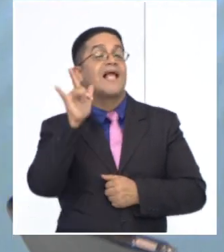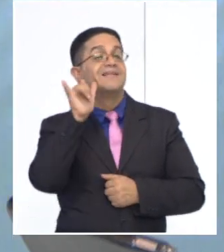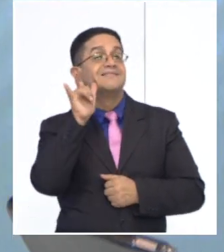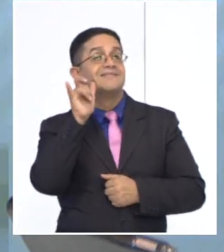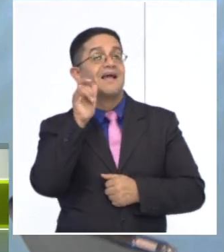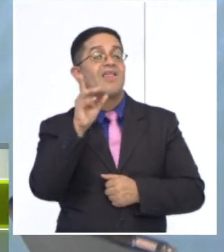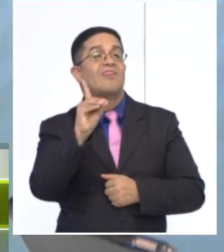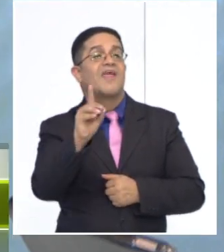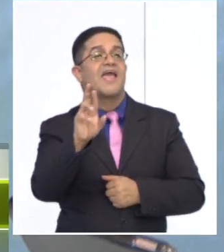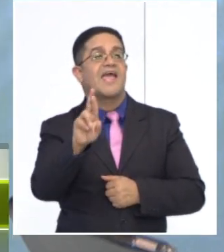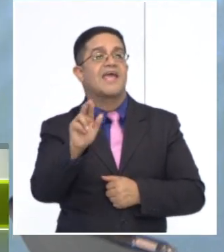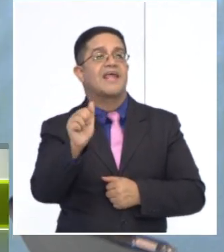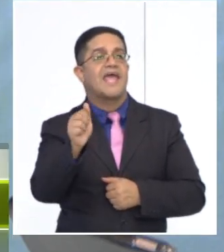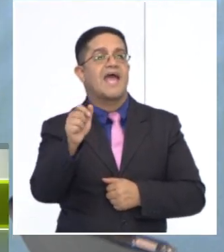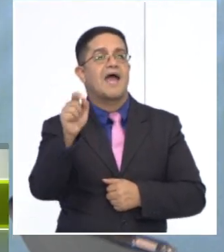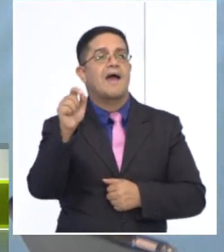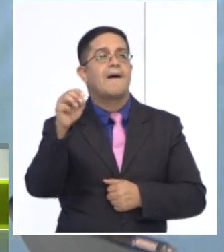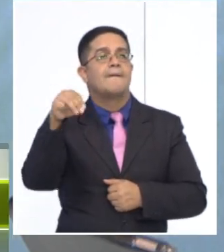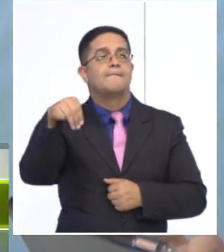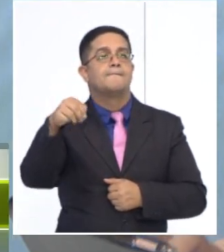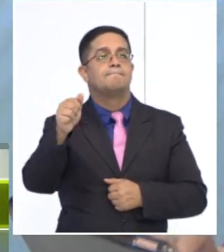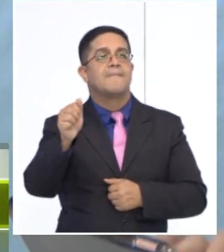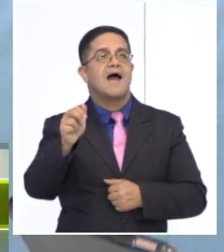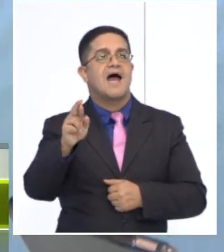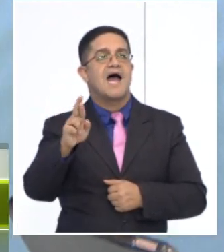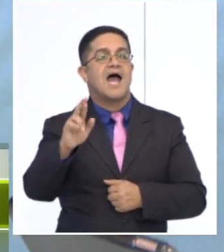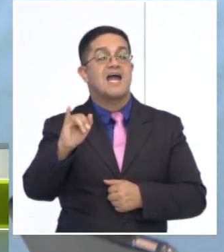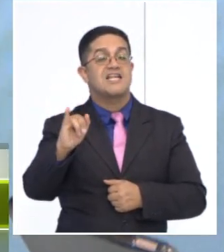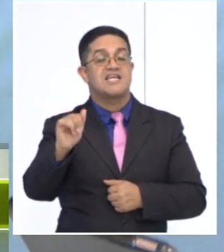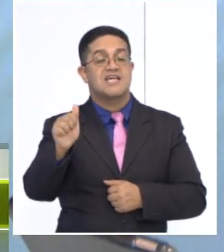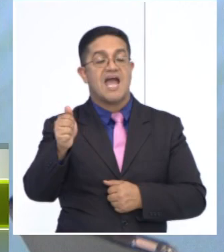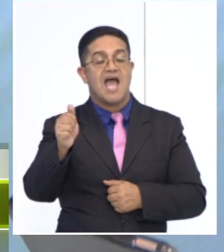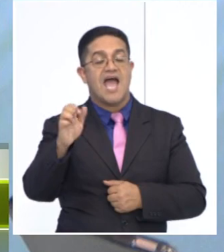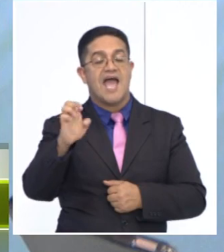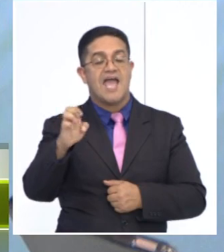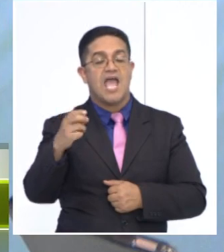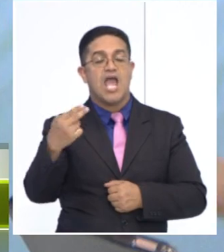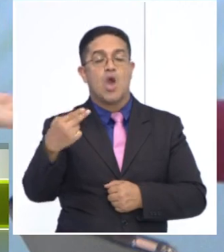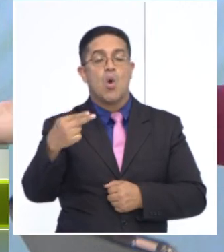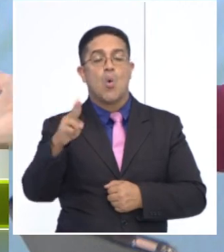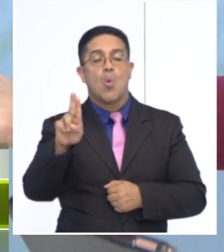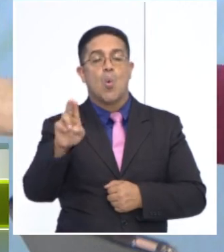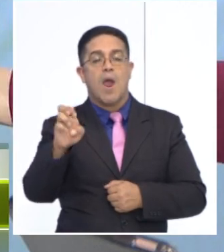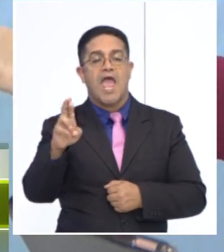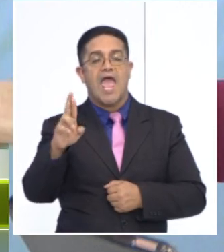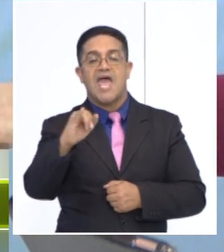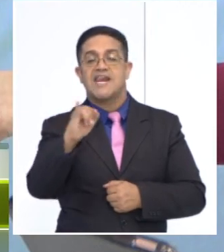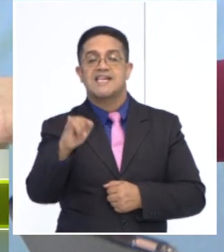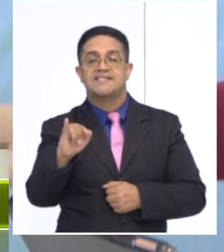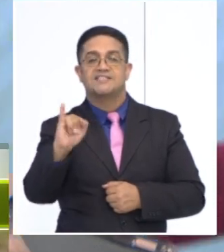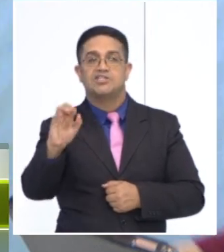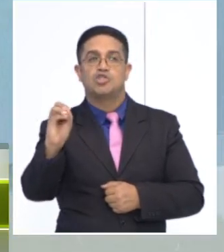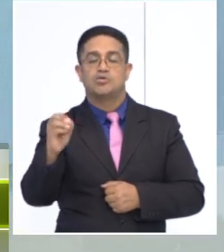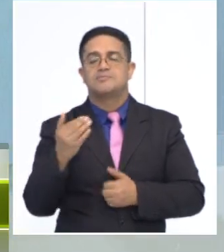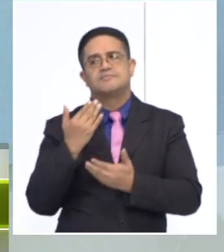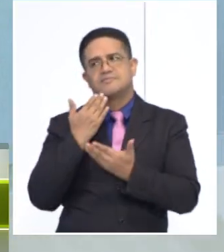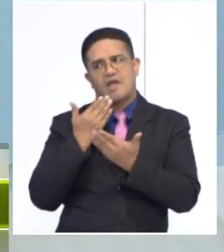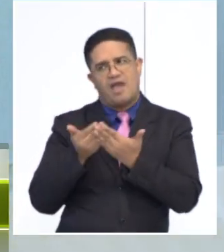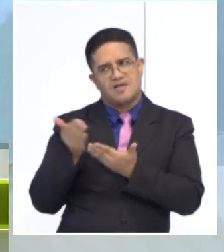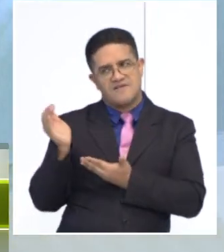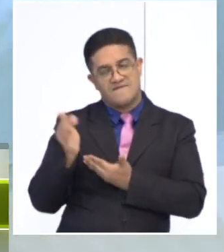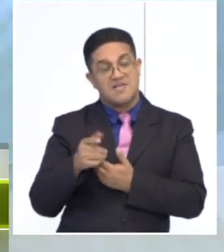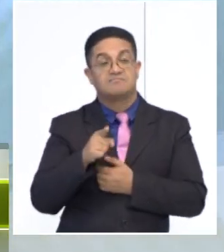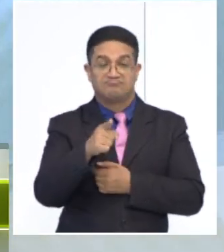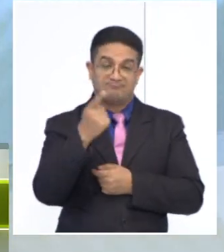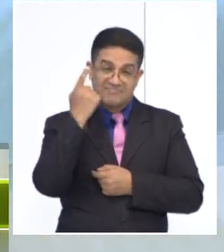Instagram, DRA María G. Huercio, principalmente. Muchas gracias por venir. Un placer. Muchas gracias. Bueno, ya saben,